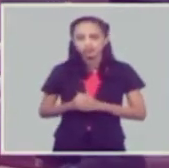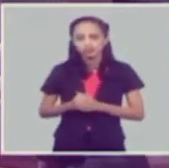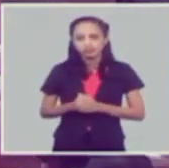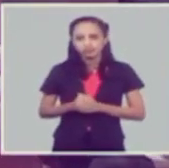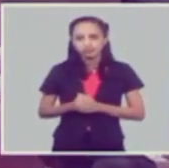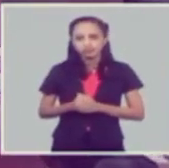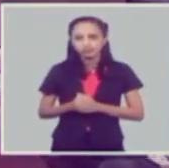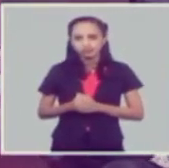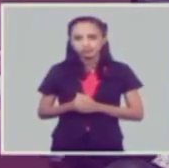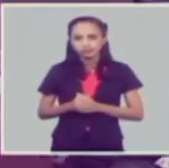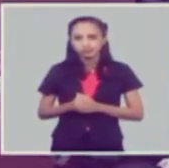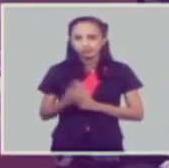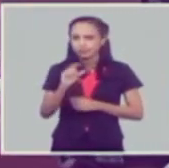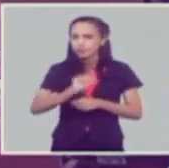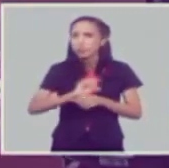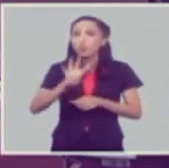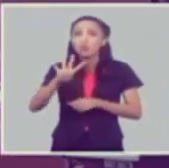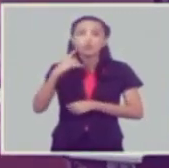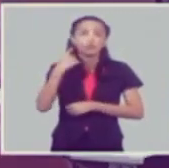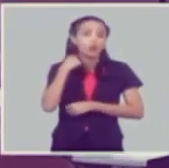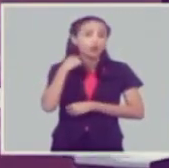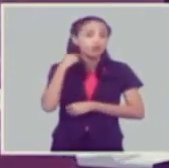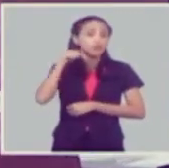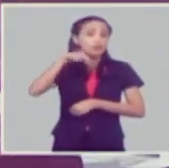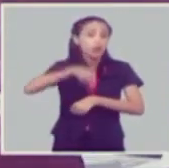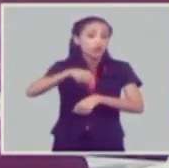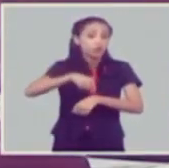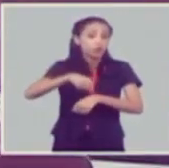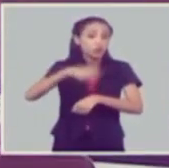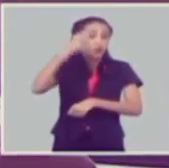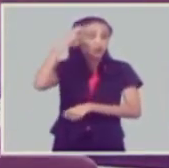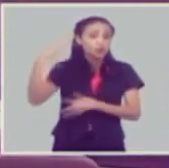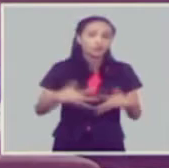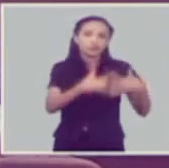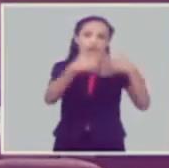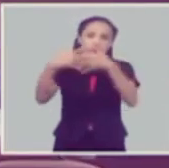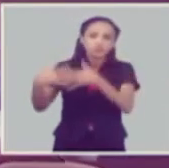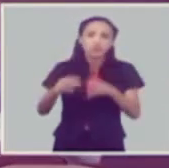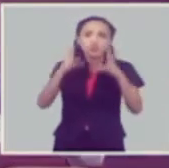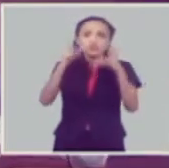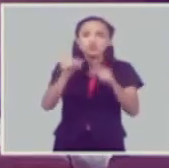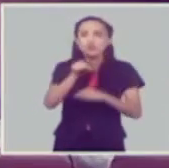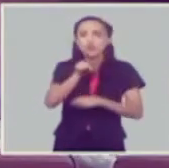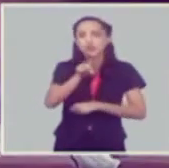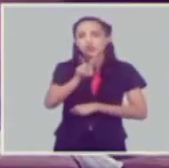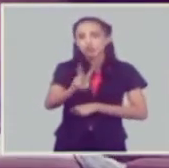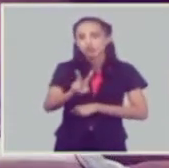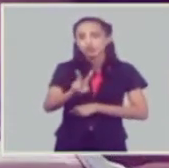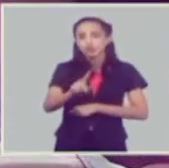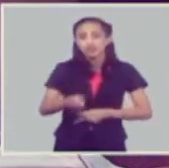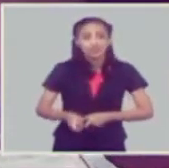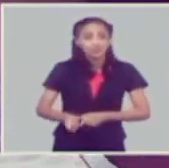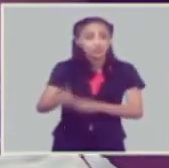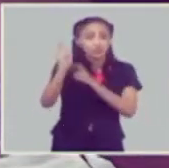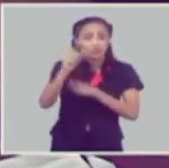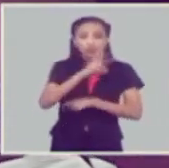fin el 4º y último año del actual gobierno de Estados Unidos, el número 12 desde que triunfó la